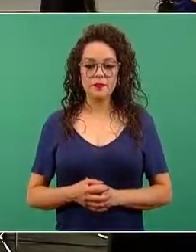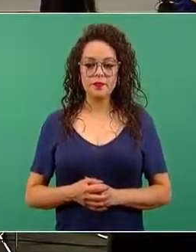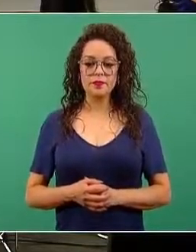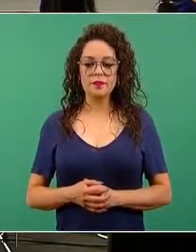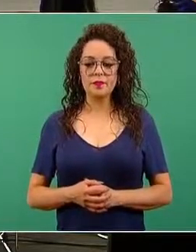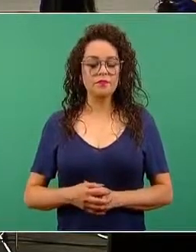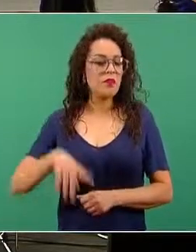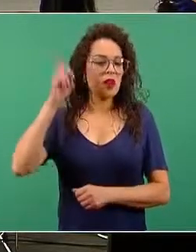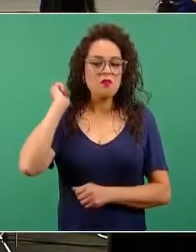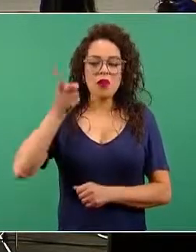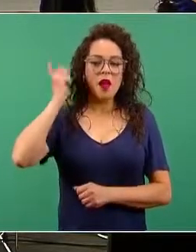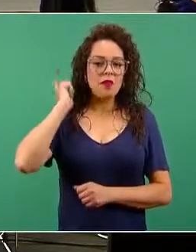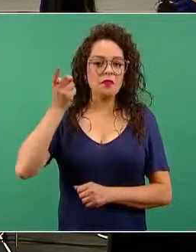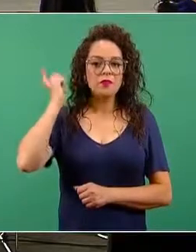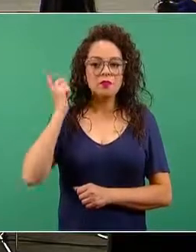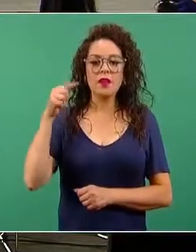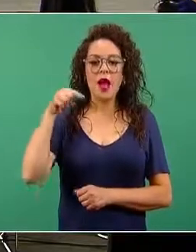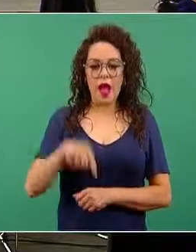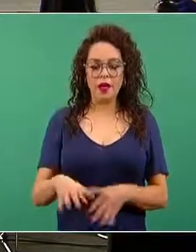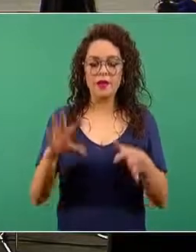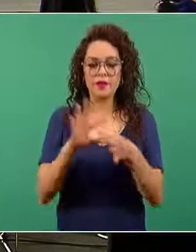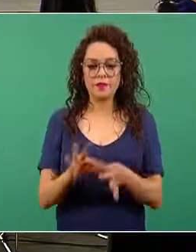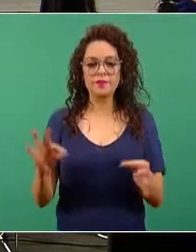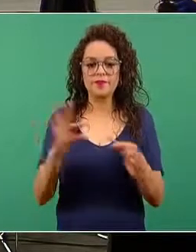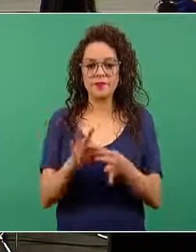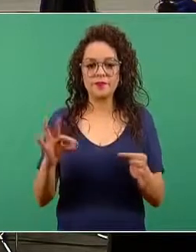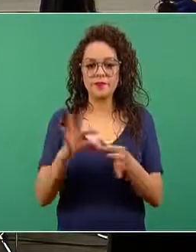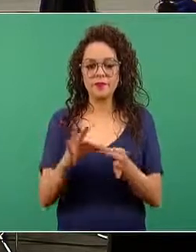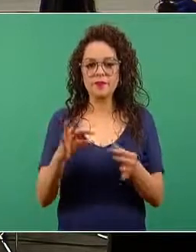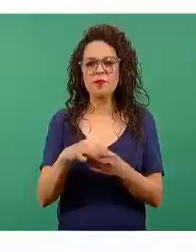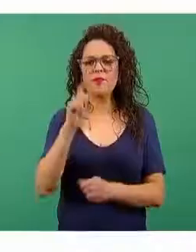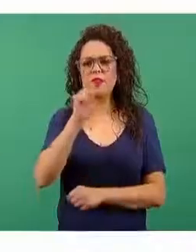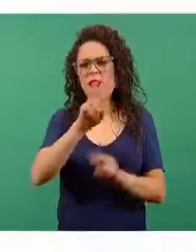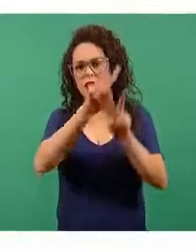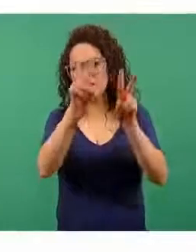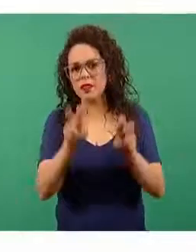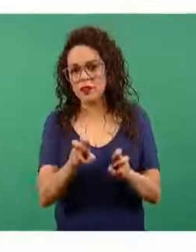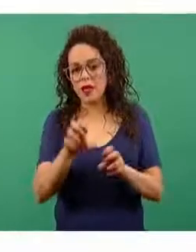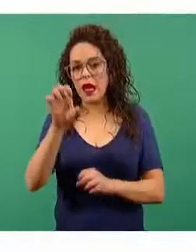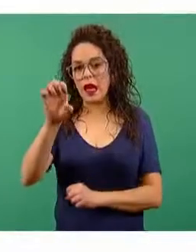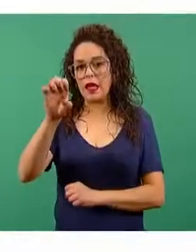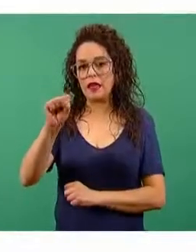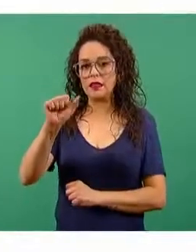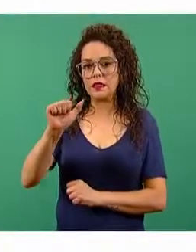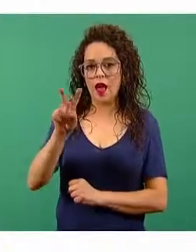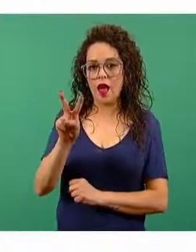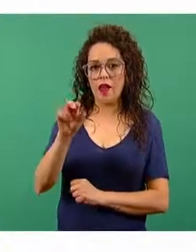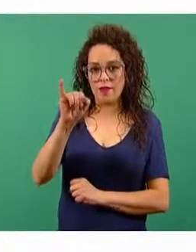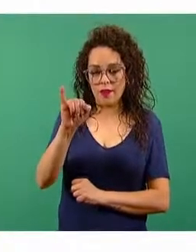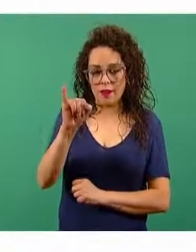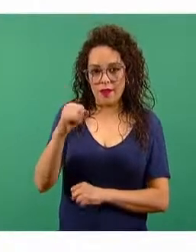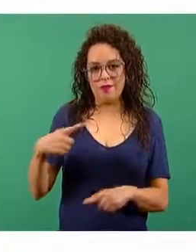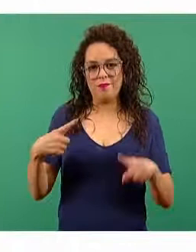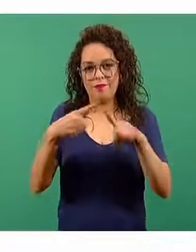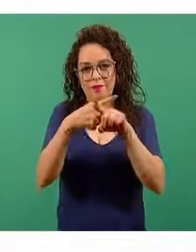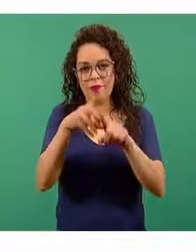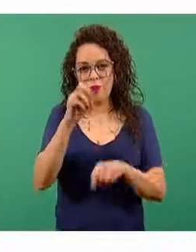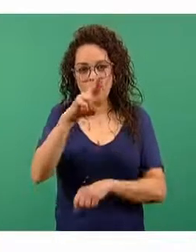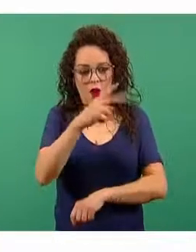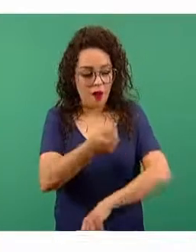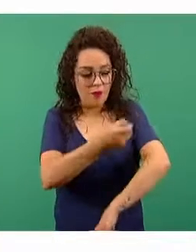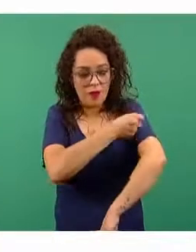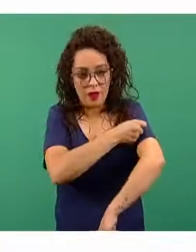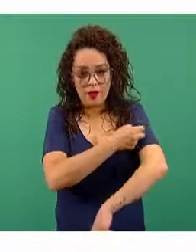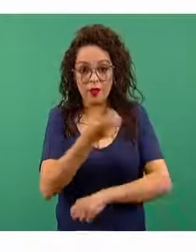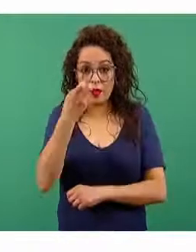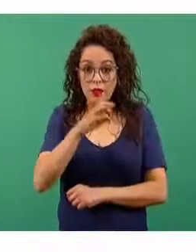Como todos los días, hablamos de los eventos supuestamente asociados a vacunación e inmunización, y estas son las